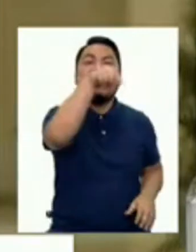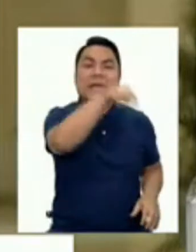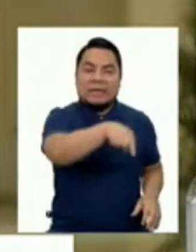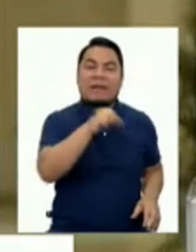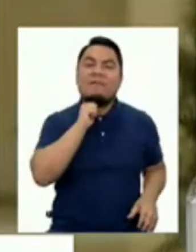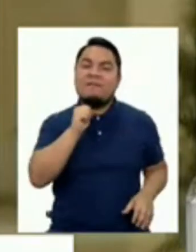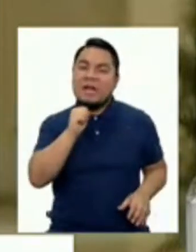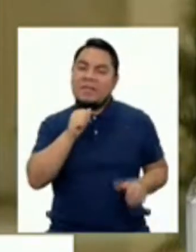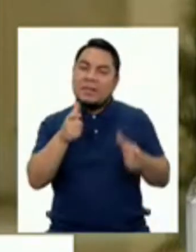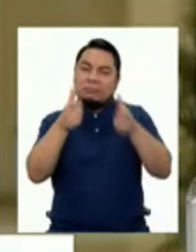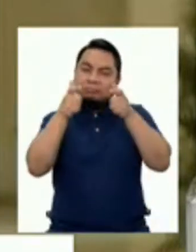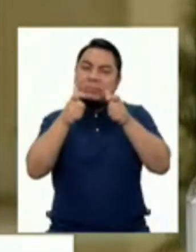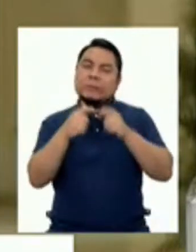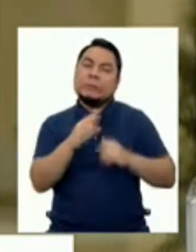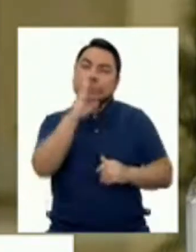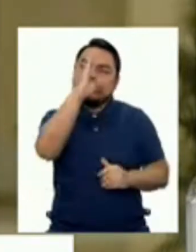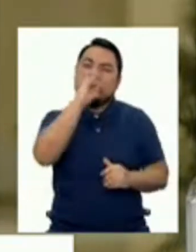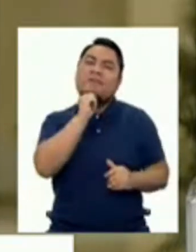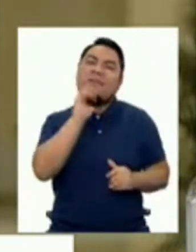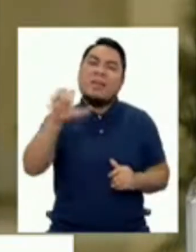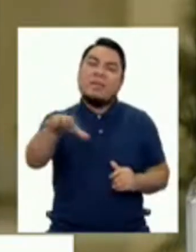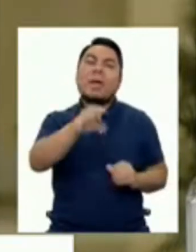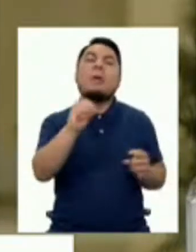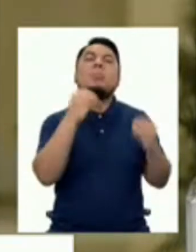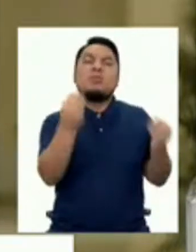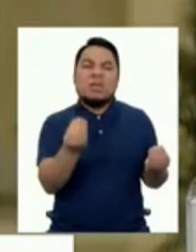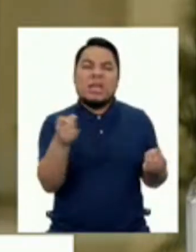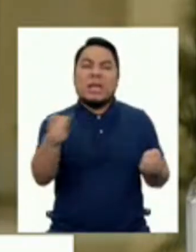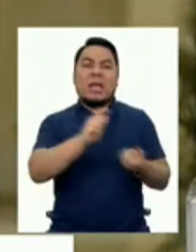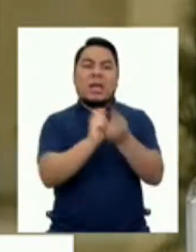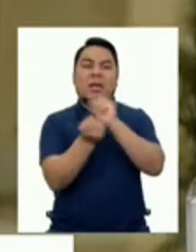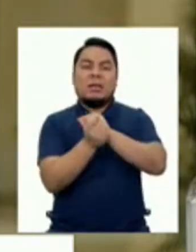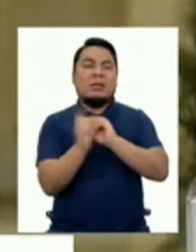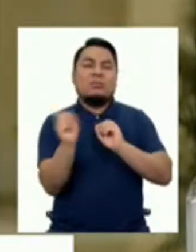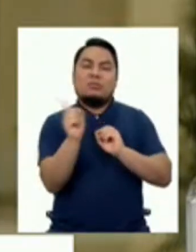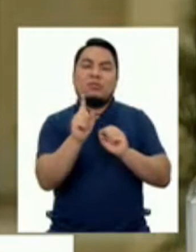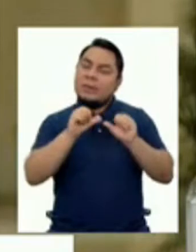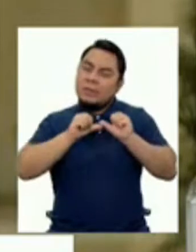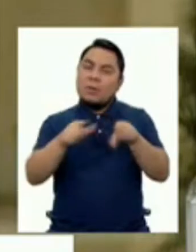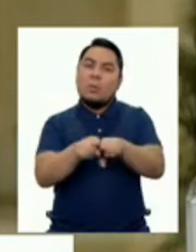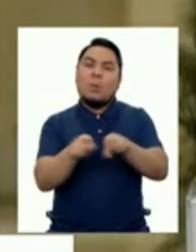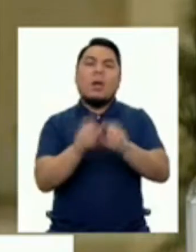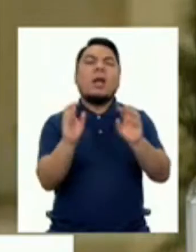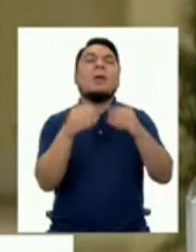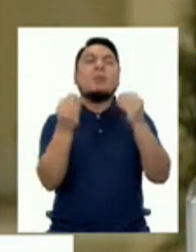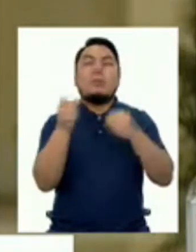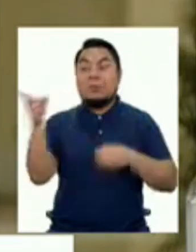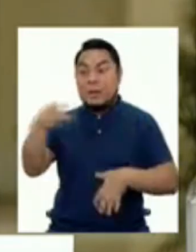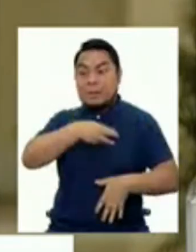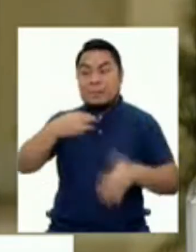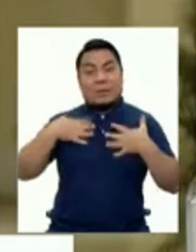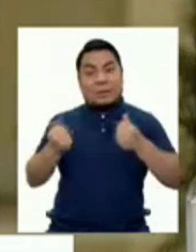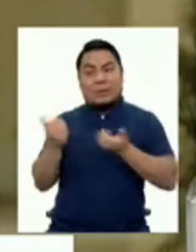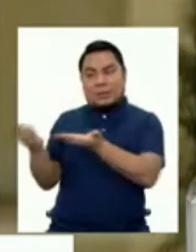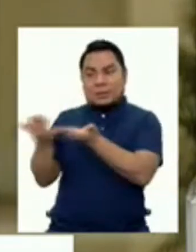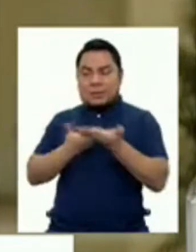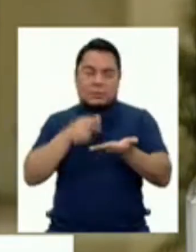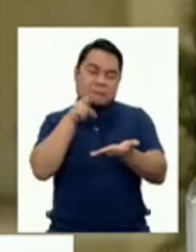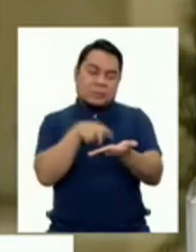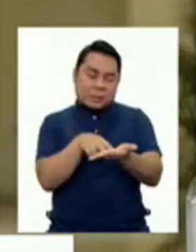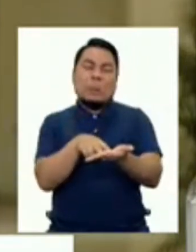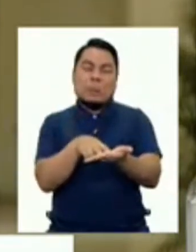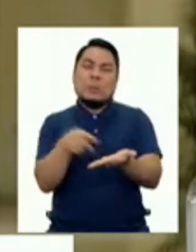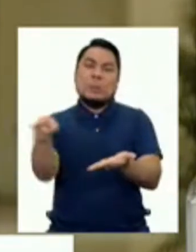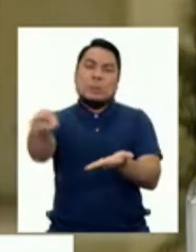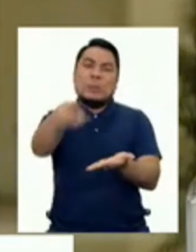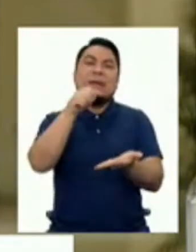porque en función de la información que nos presenta el MINSA, el Ministerio de Salud, están con